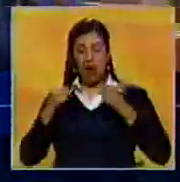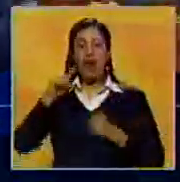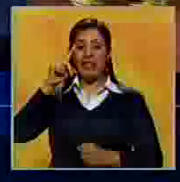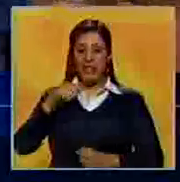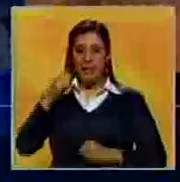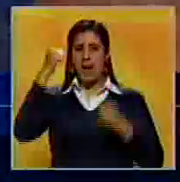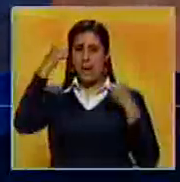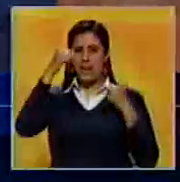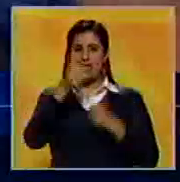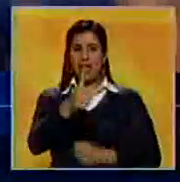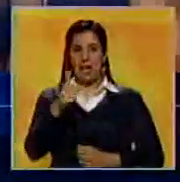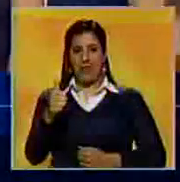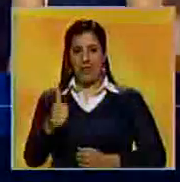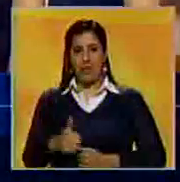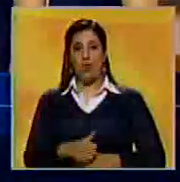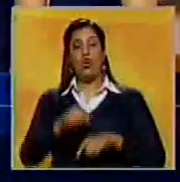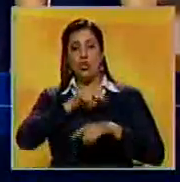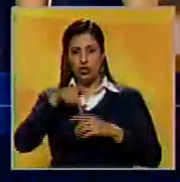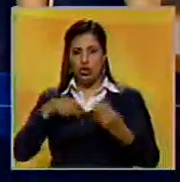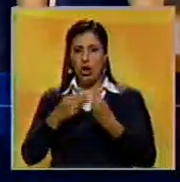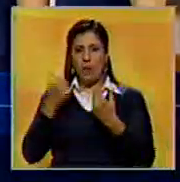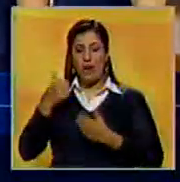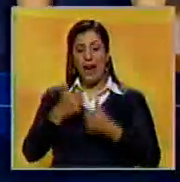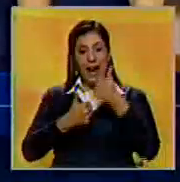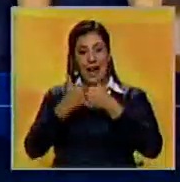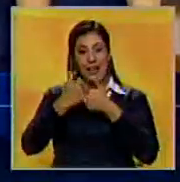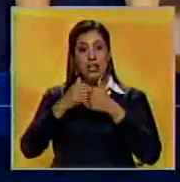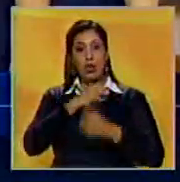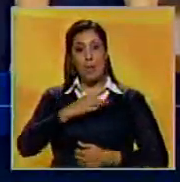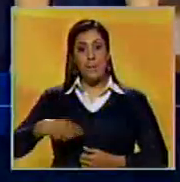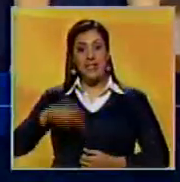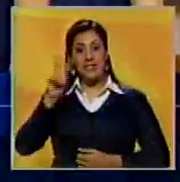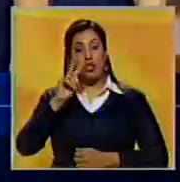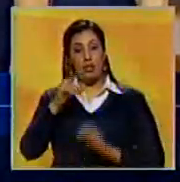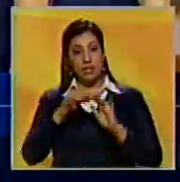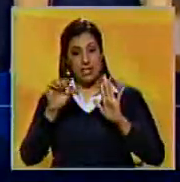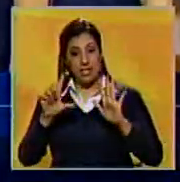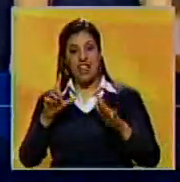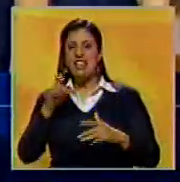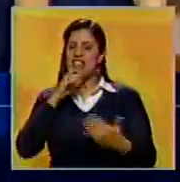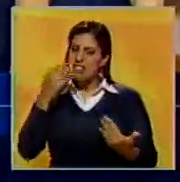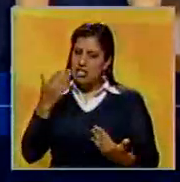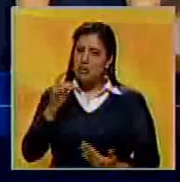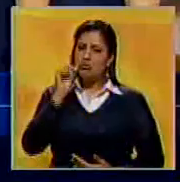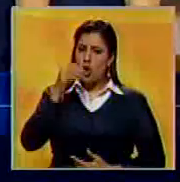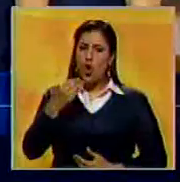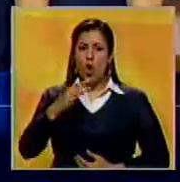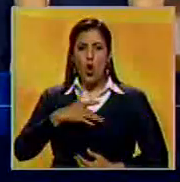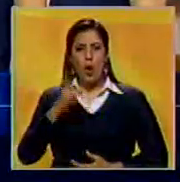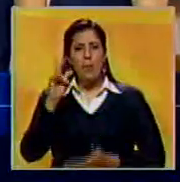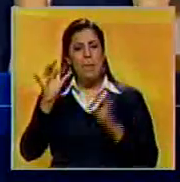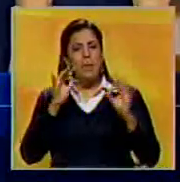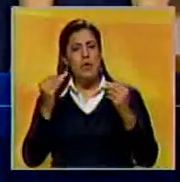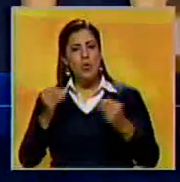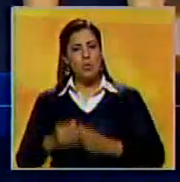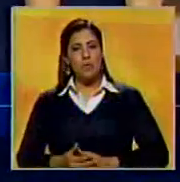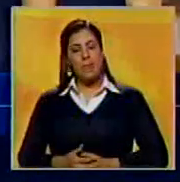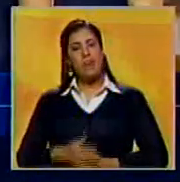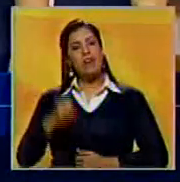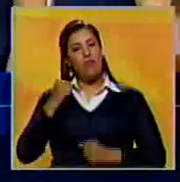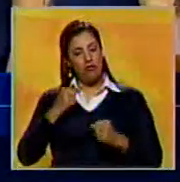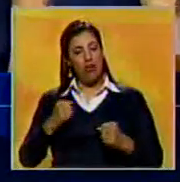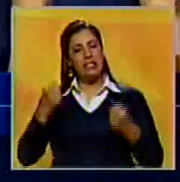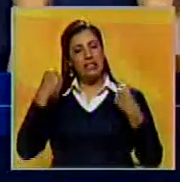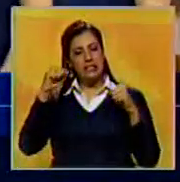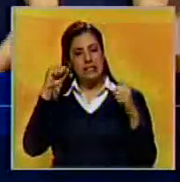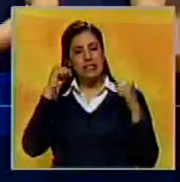también los talentos de cada uno. Yo me encuentro en compañía de los candidatos al Mr. Venezuela 2017. Chicos, ¿cómo ha sido tu preparación? Mira, ha sido